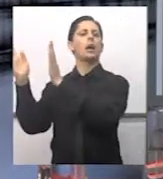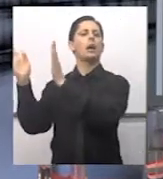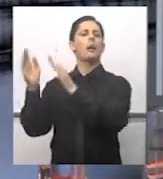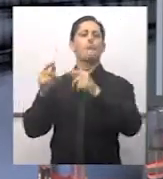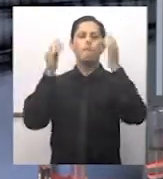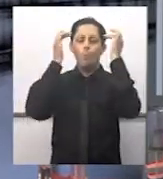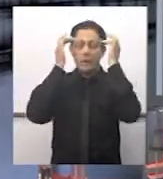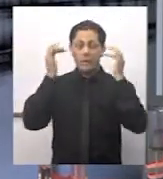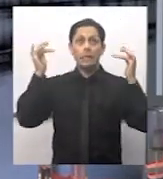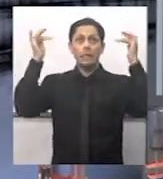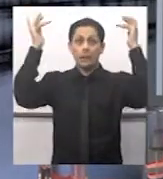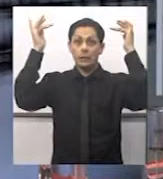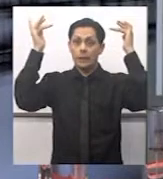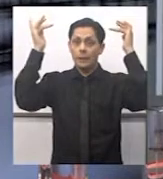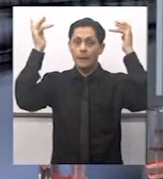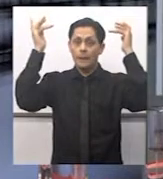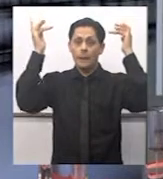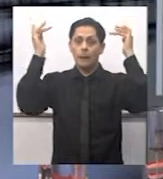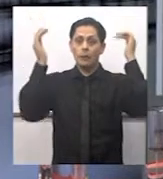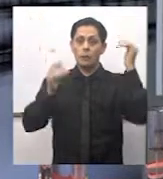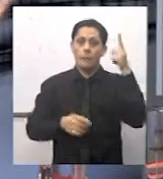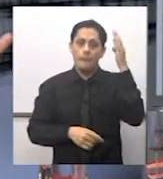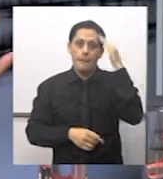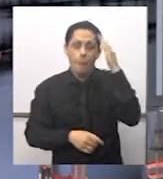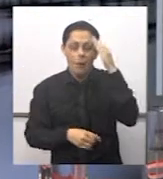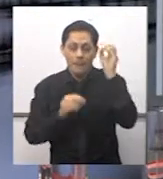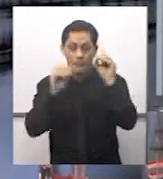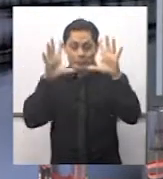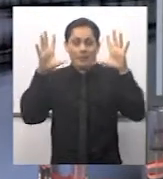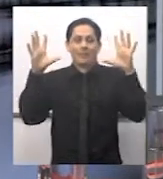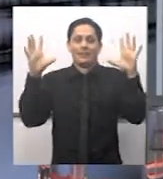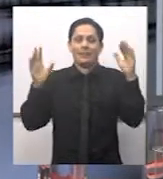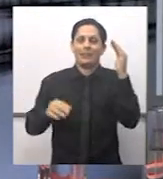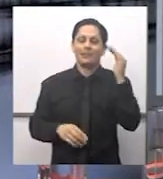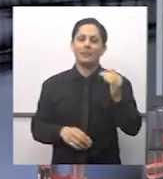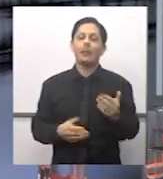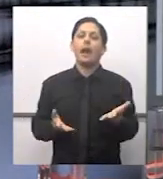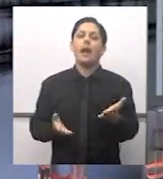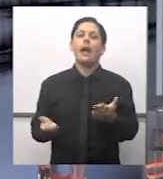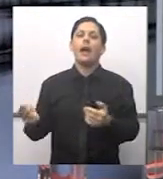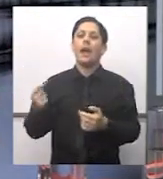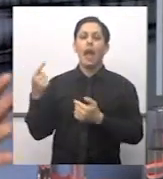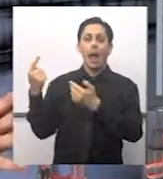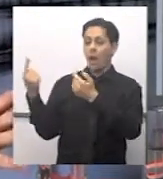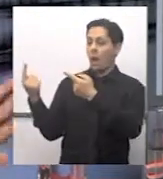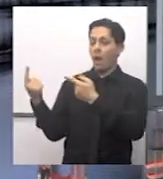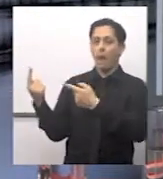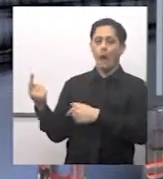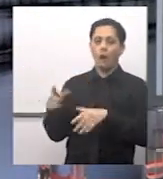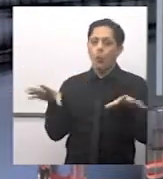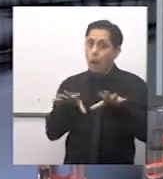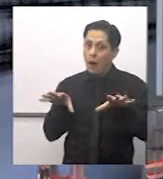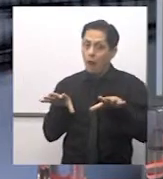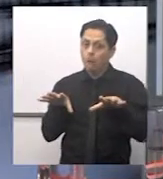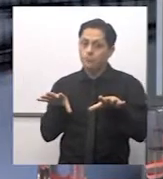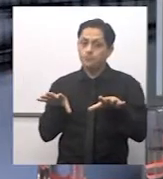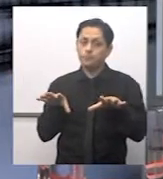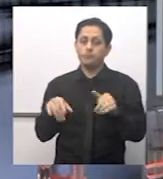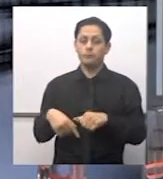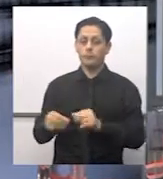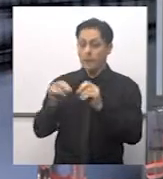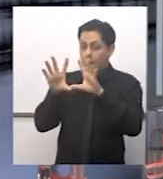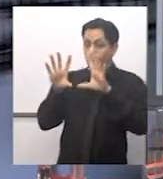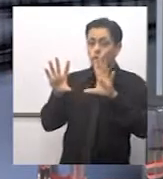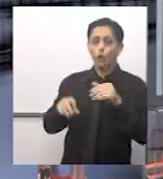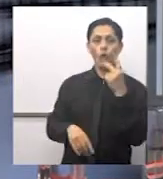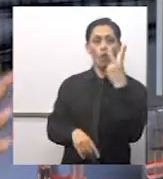muy inteligente, que tiene una memoria impresionante además, y tiene el tiempo muy ocupado. A mí me